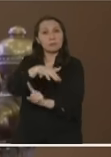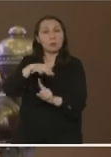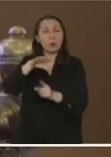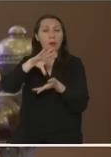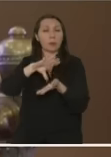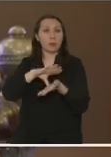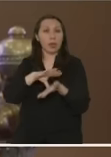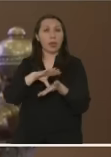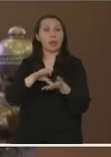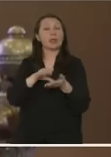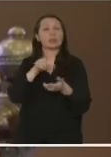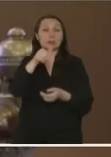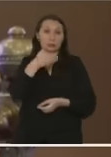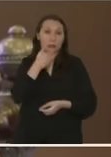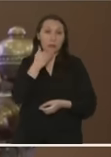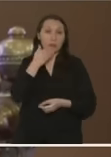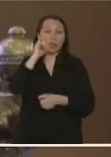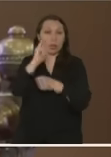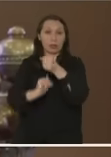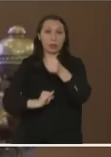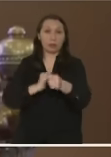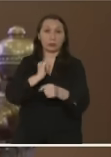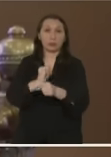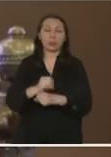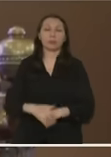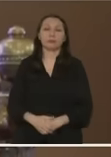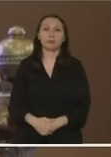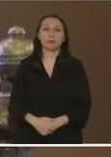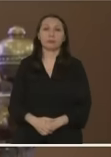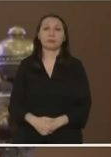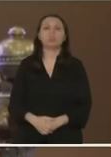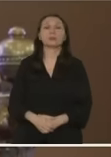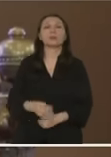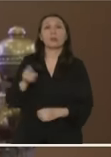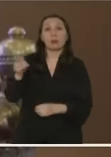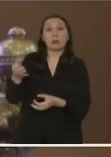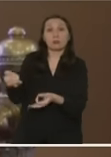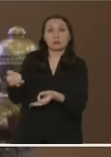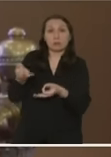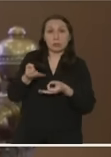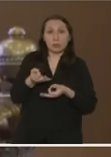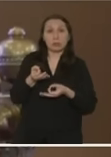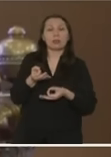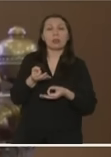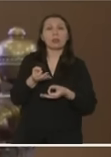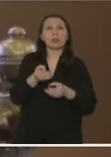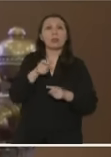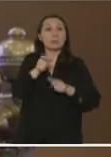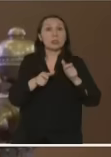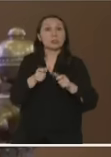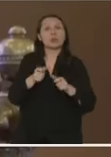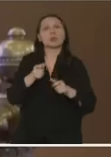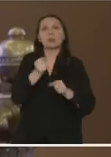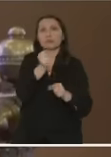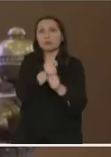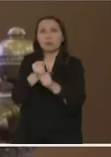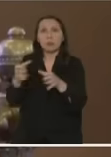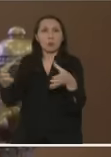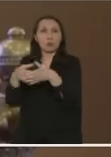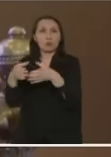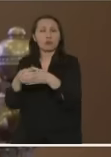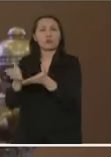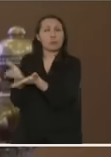contingencia, tanto nacional como internacional. Y había puesto a disposición a sus colaboradores que estaba